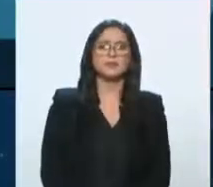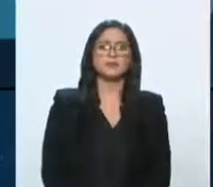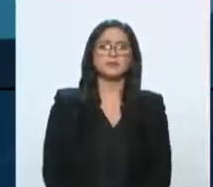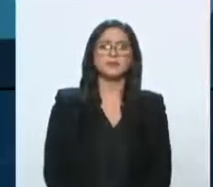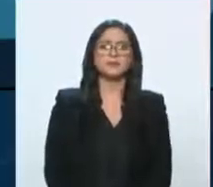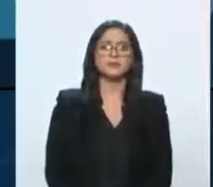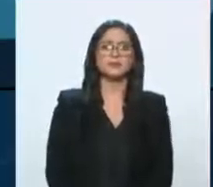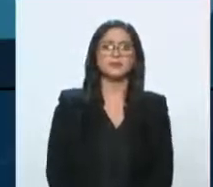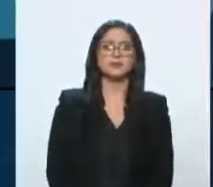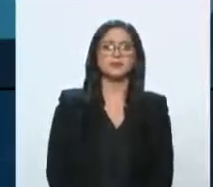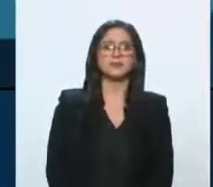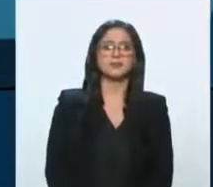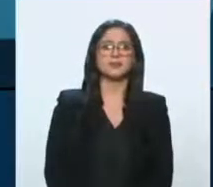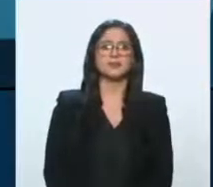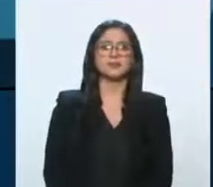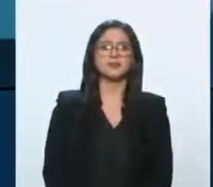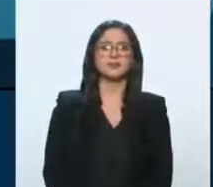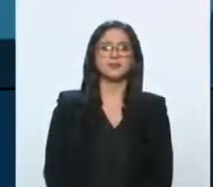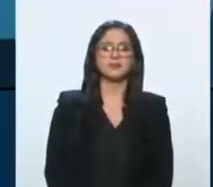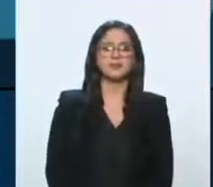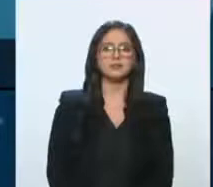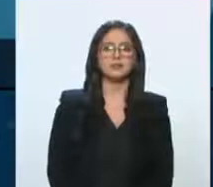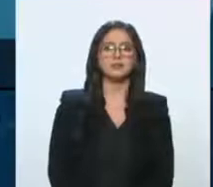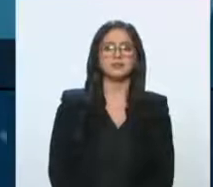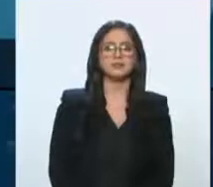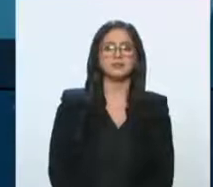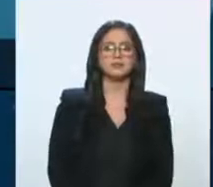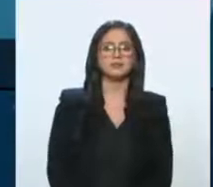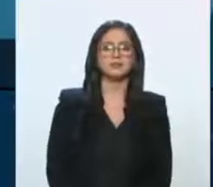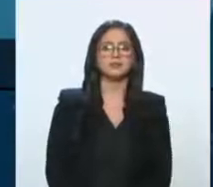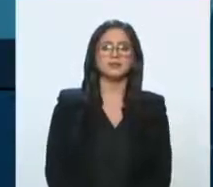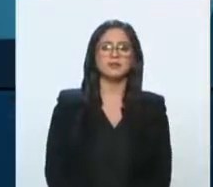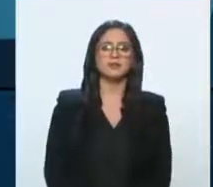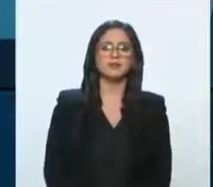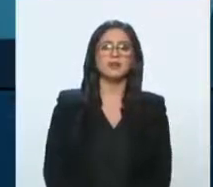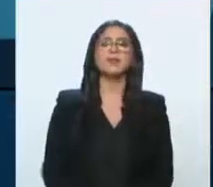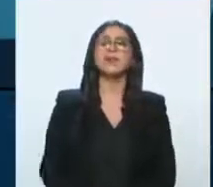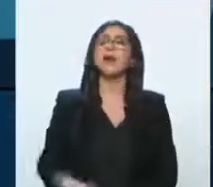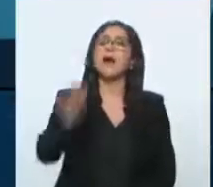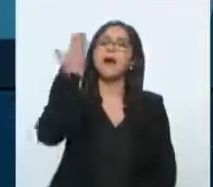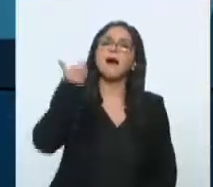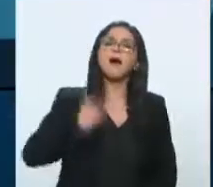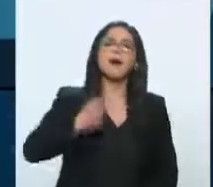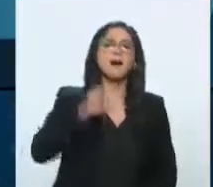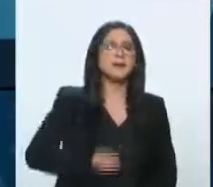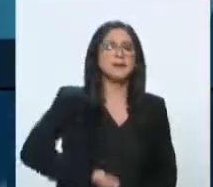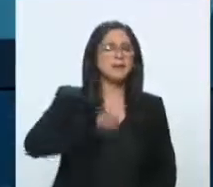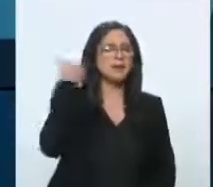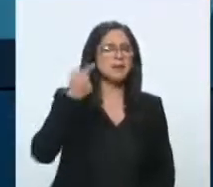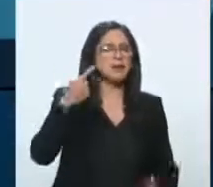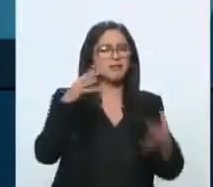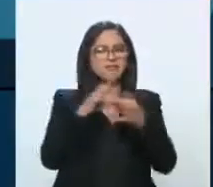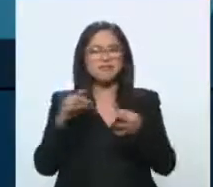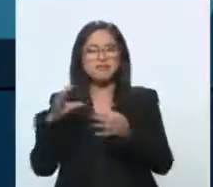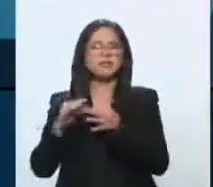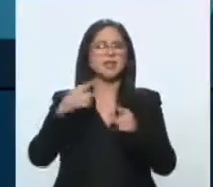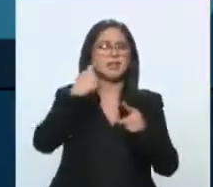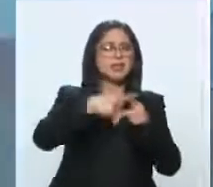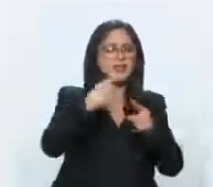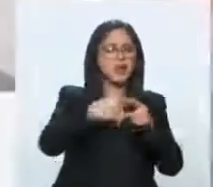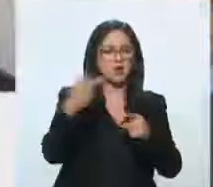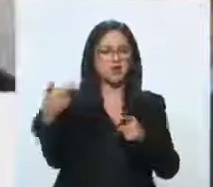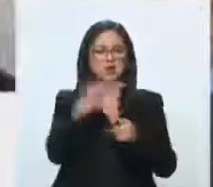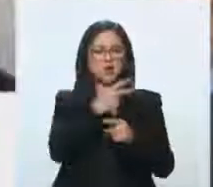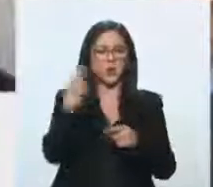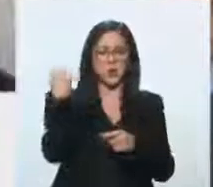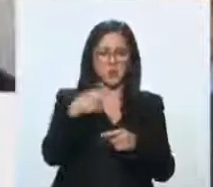viniendo de una primera medición donde habíamos hecho conocimiento de nombres, habíamos visto dos punteros